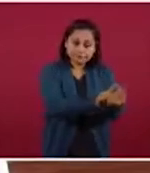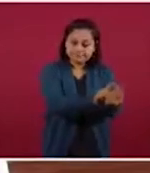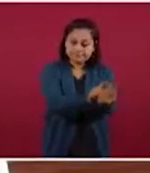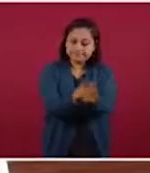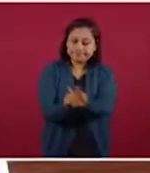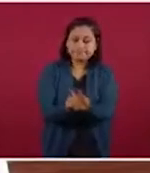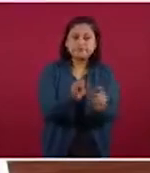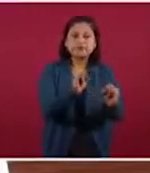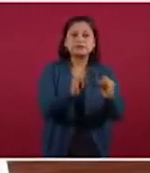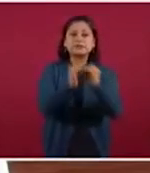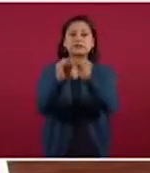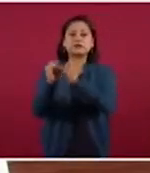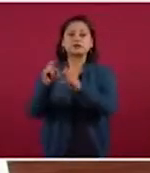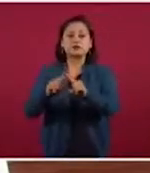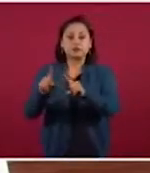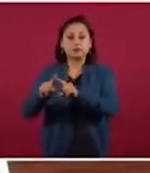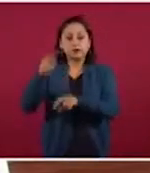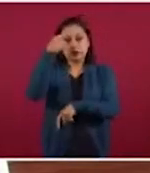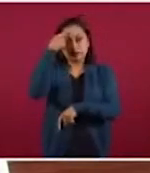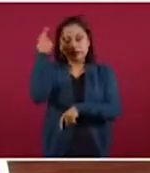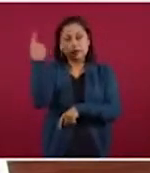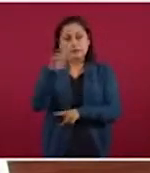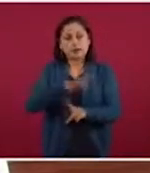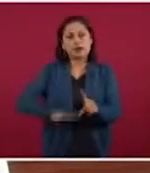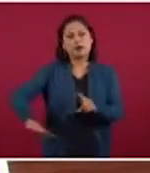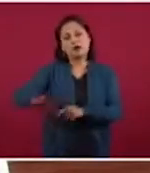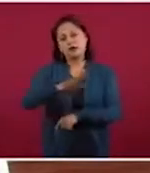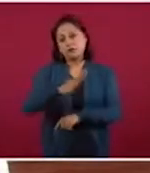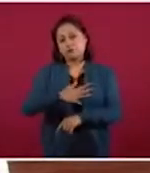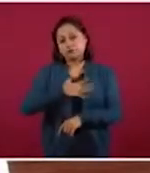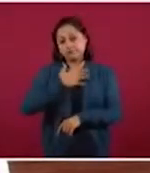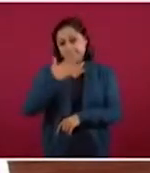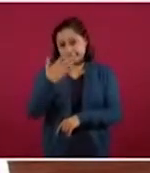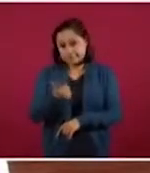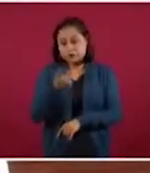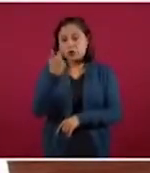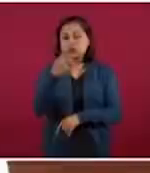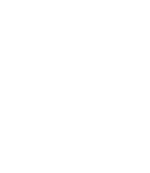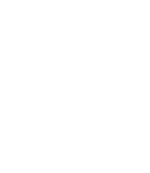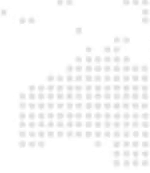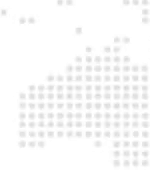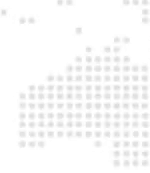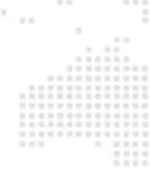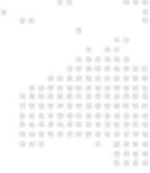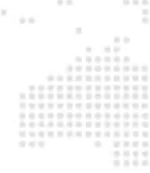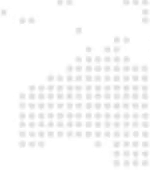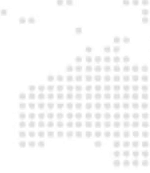desarrollo para el bienestar y el crecimiento de ellas y de sus hijas e hijos.